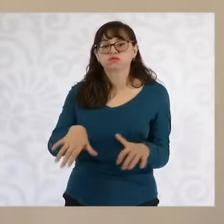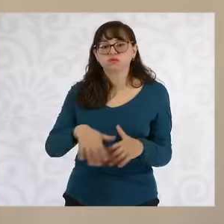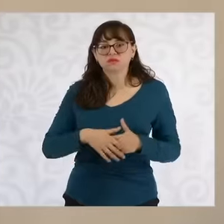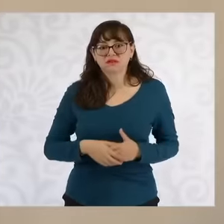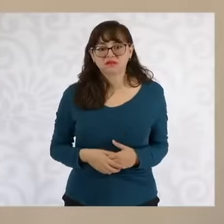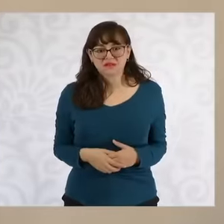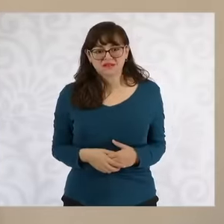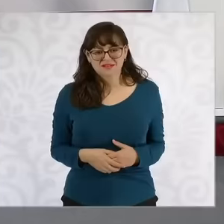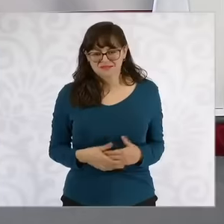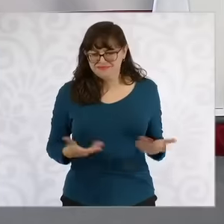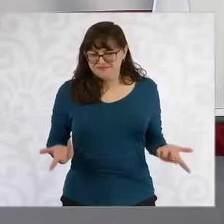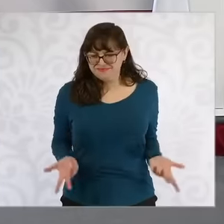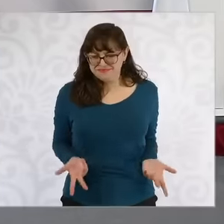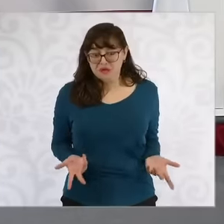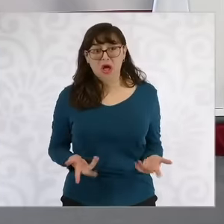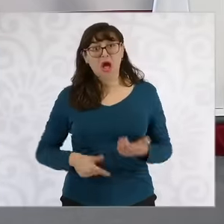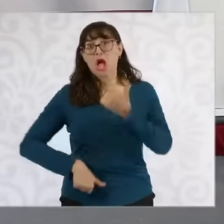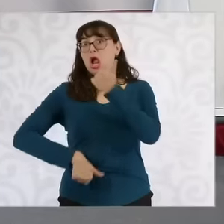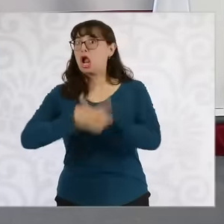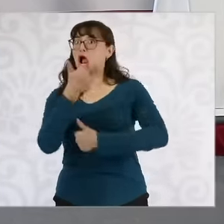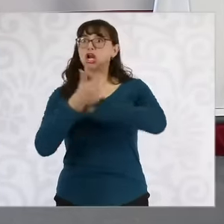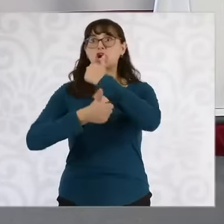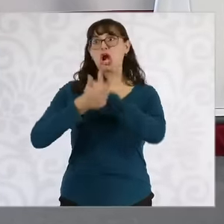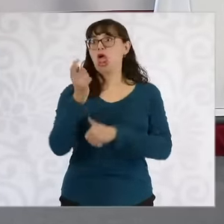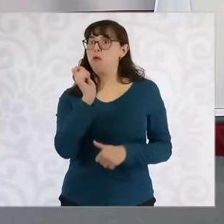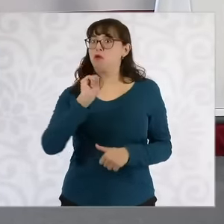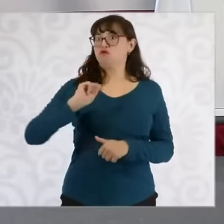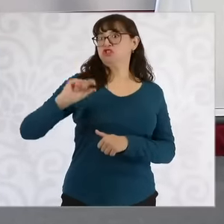¿Cuál carrera judicial?